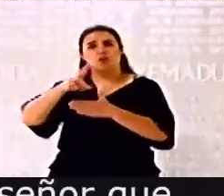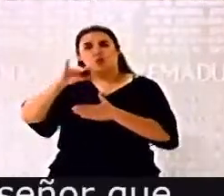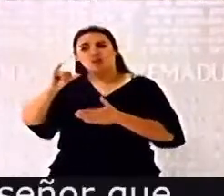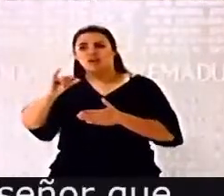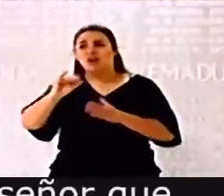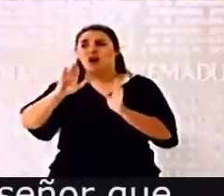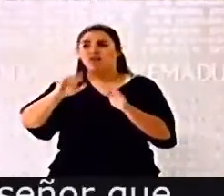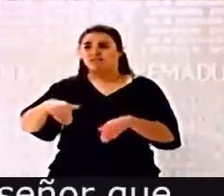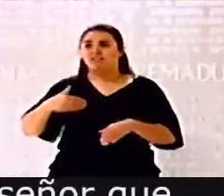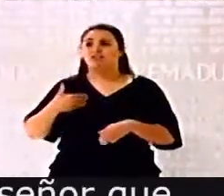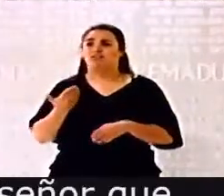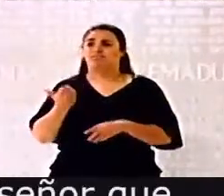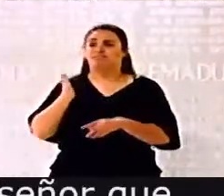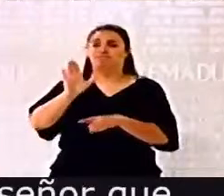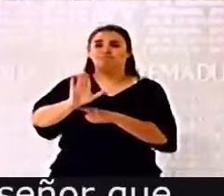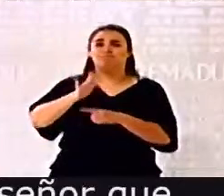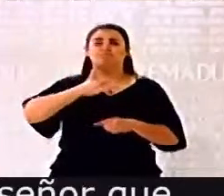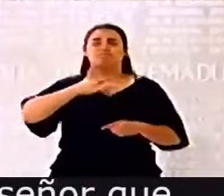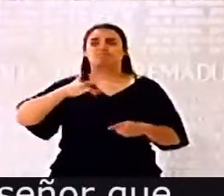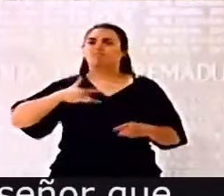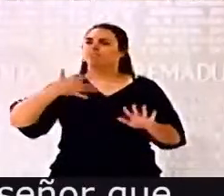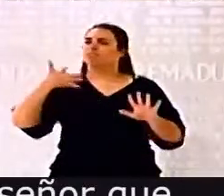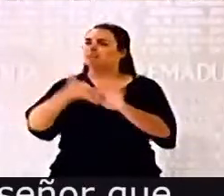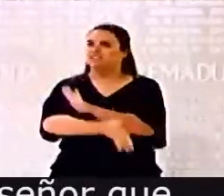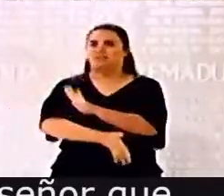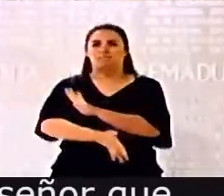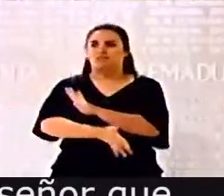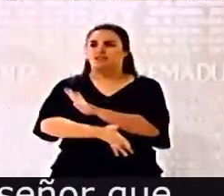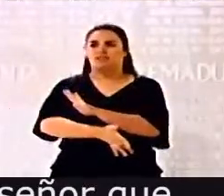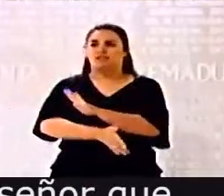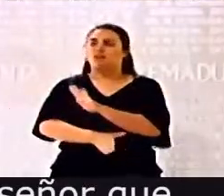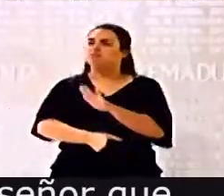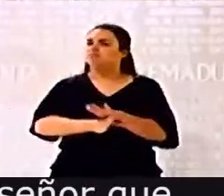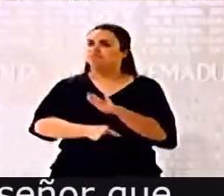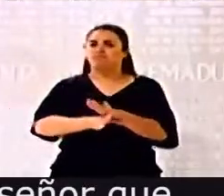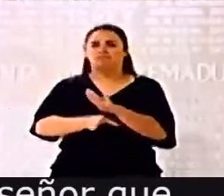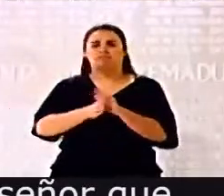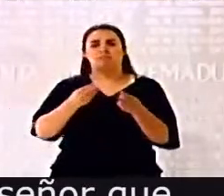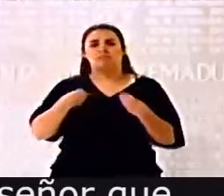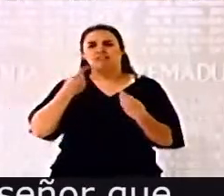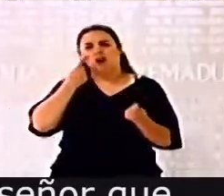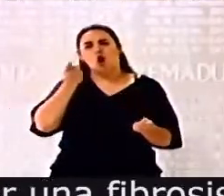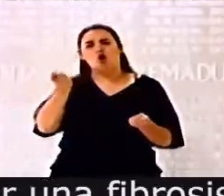va a presentar una fibrosis pulmonar que le van a tener que seguir durante el resto de su vida.